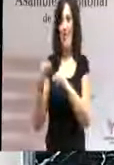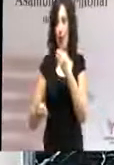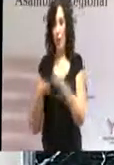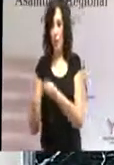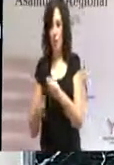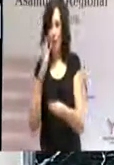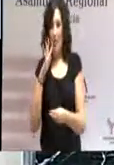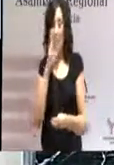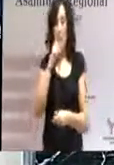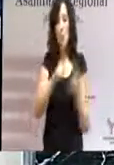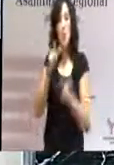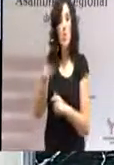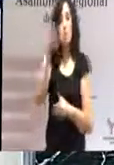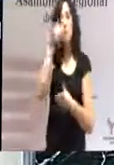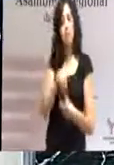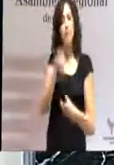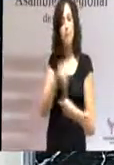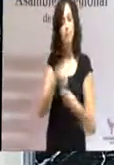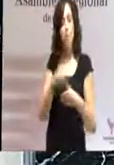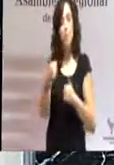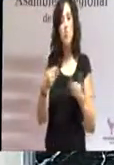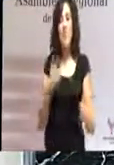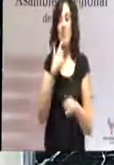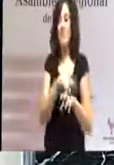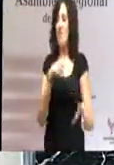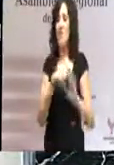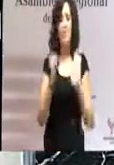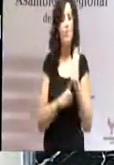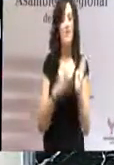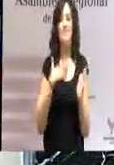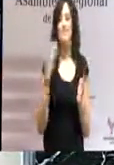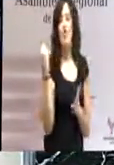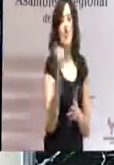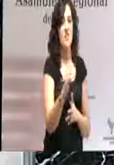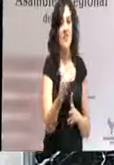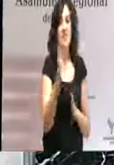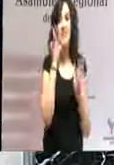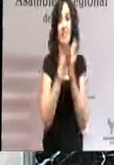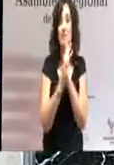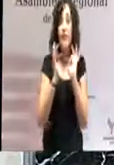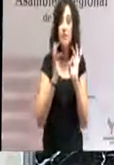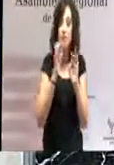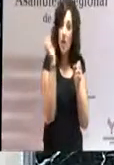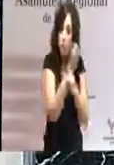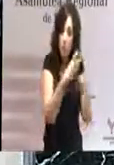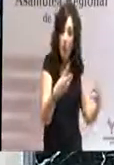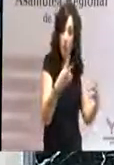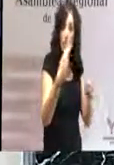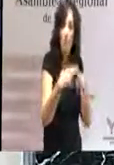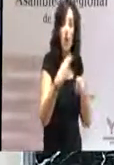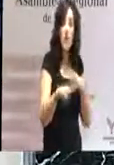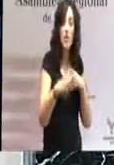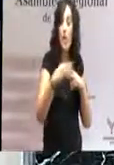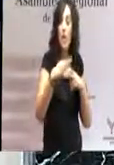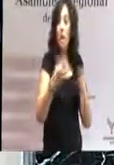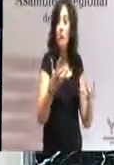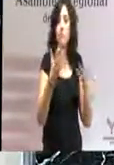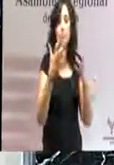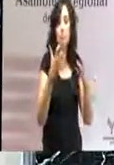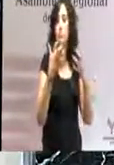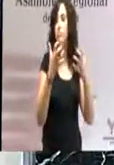urnas y manifestaron que no querían mayorías absolutas. Rodillos que a los políticos, que únicamente benefician a los